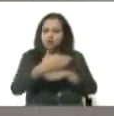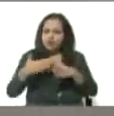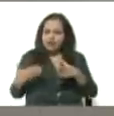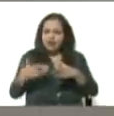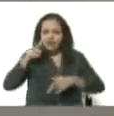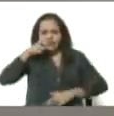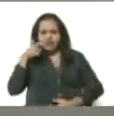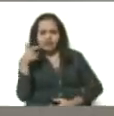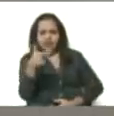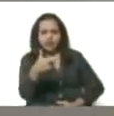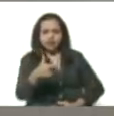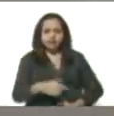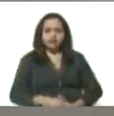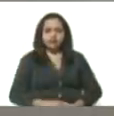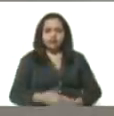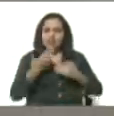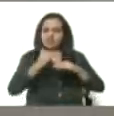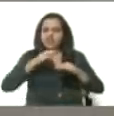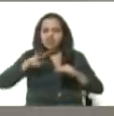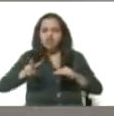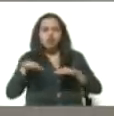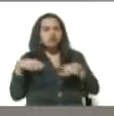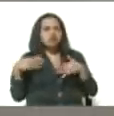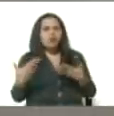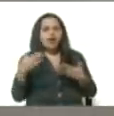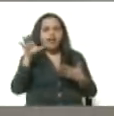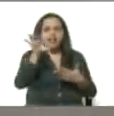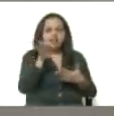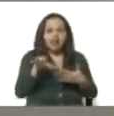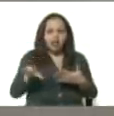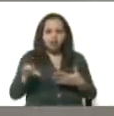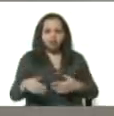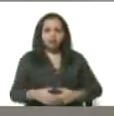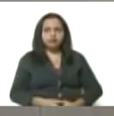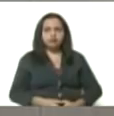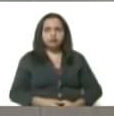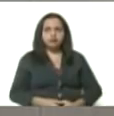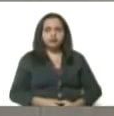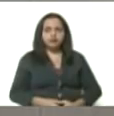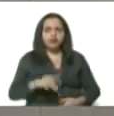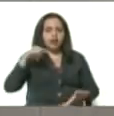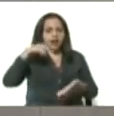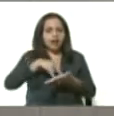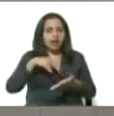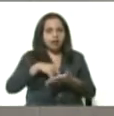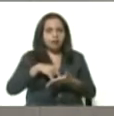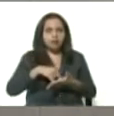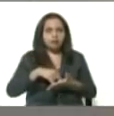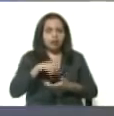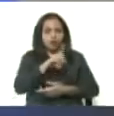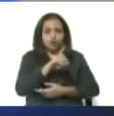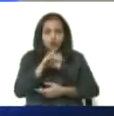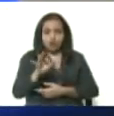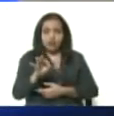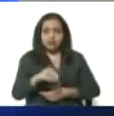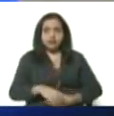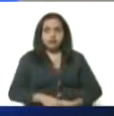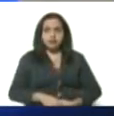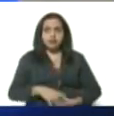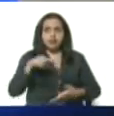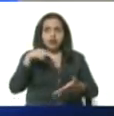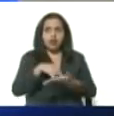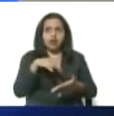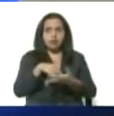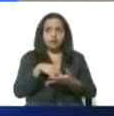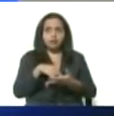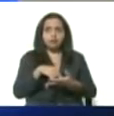y vigilada en algunos estados del país. Ellos son Carabobo, son tres estados del país,